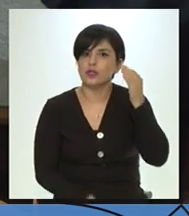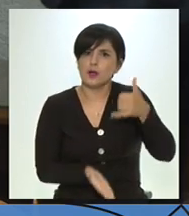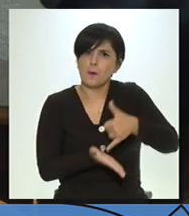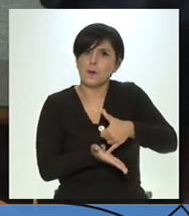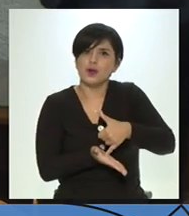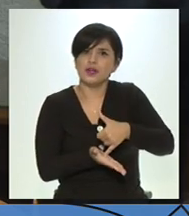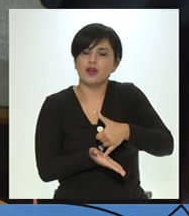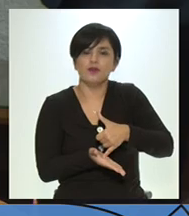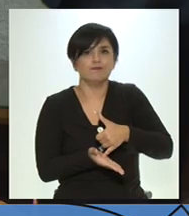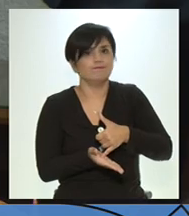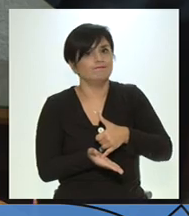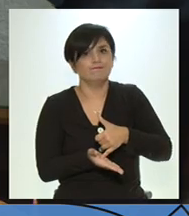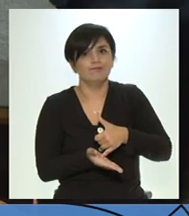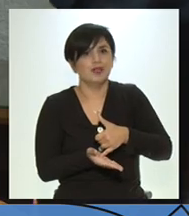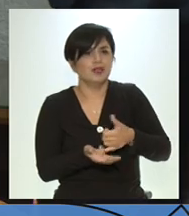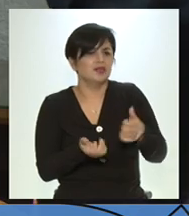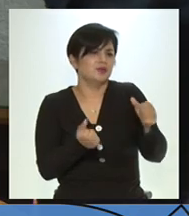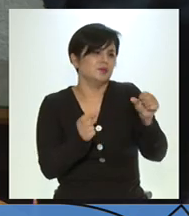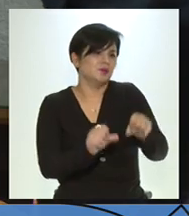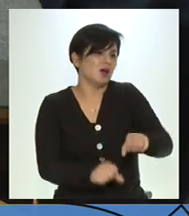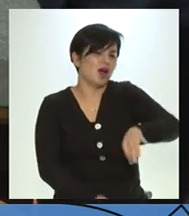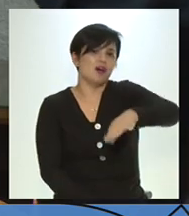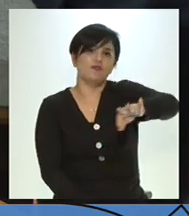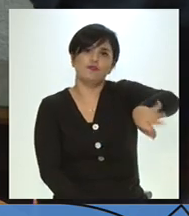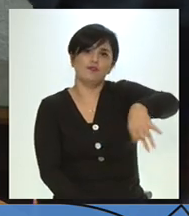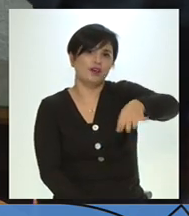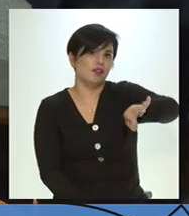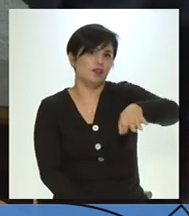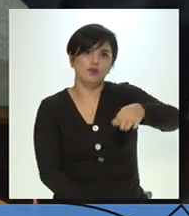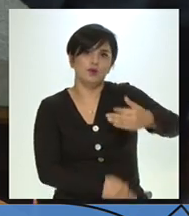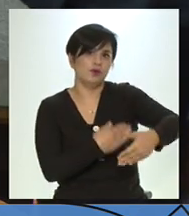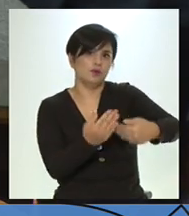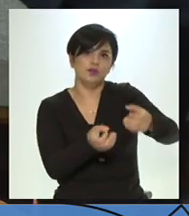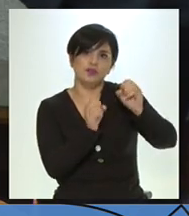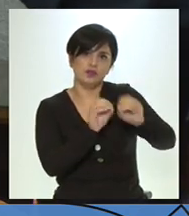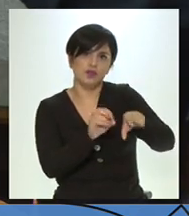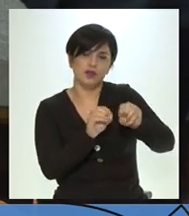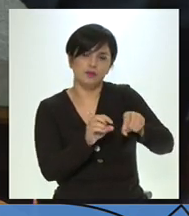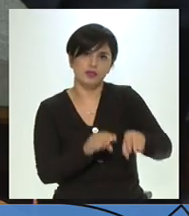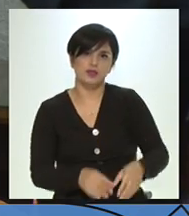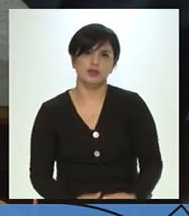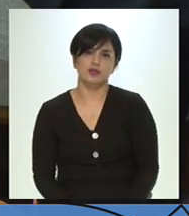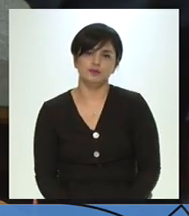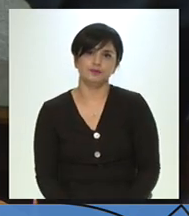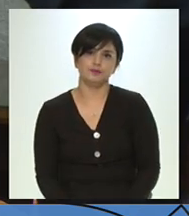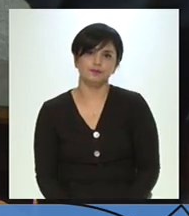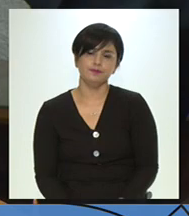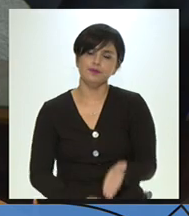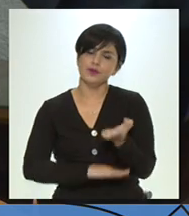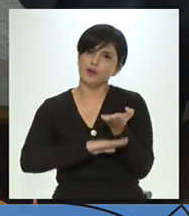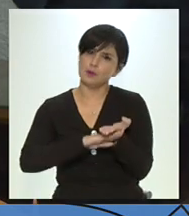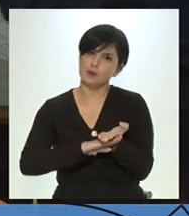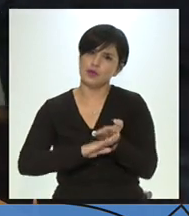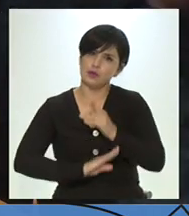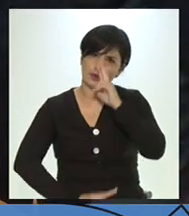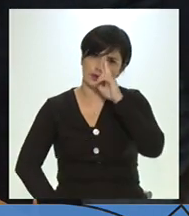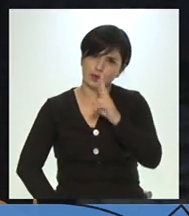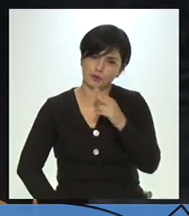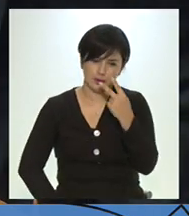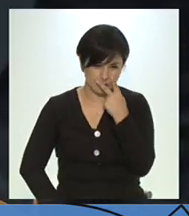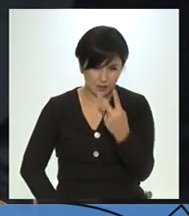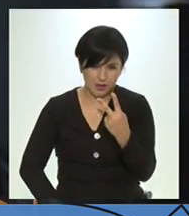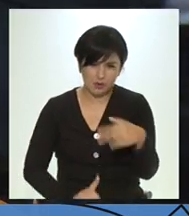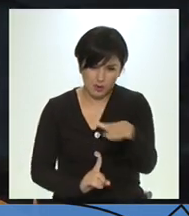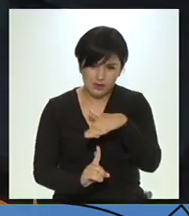habrían caído en el más completo abandono de su proceso educativo pido con respeto que miremos la realidad